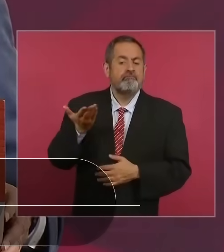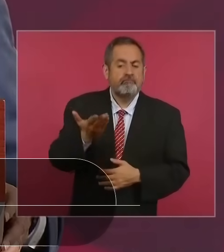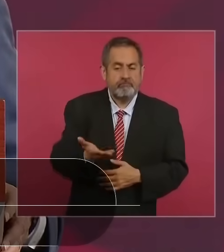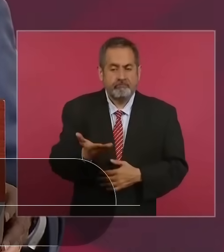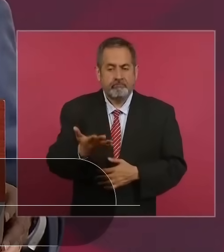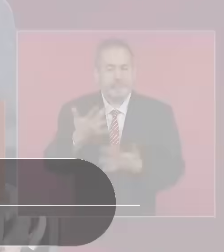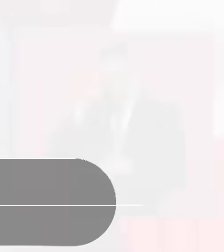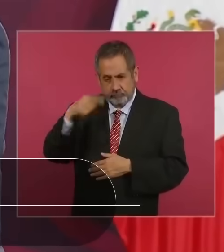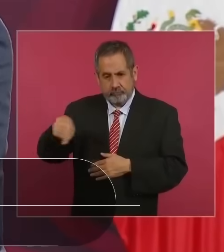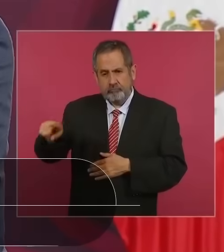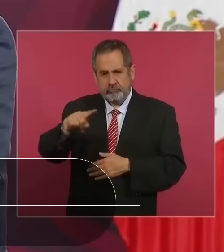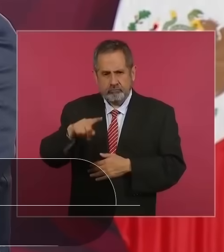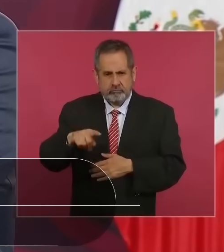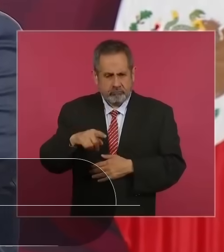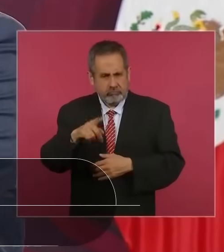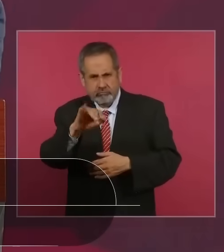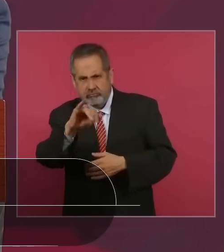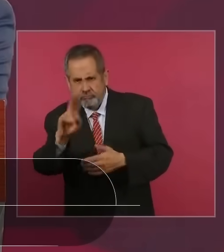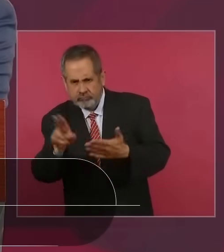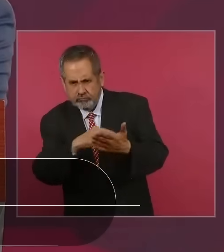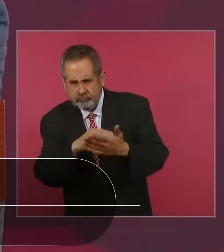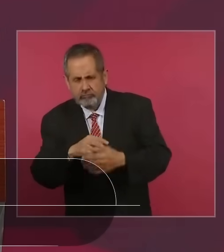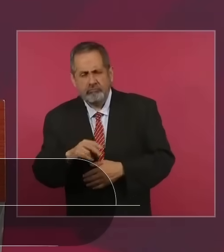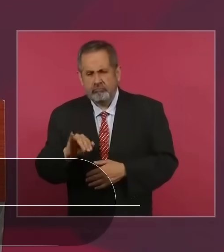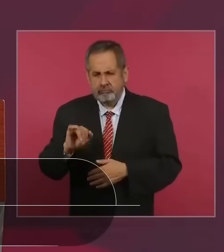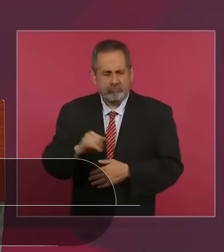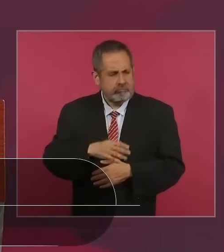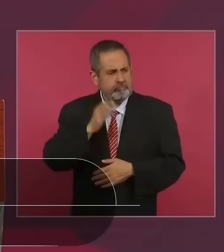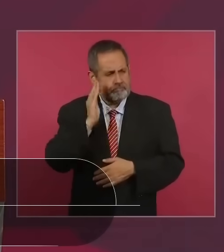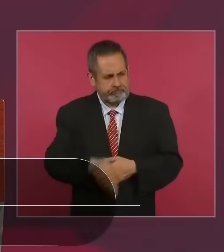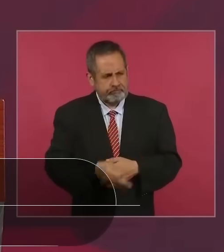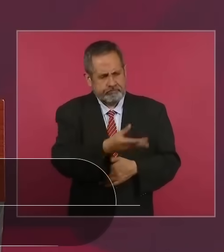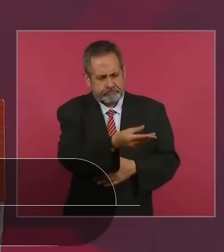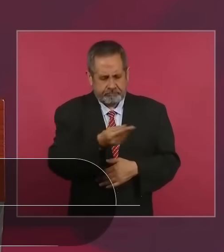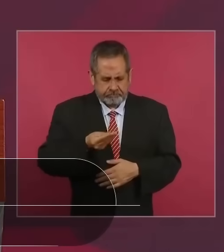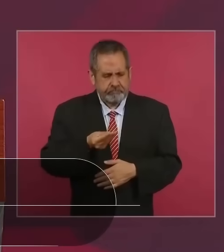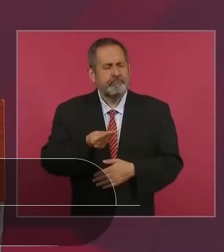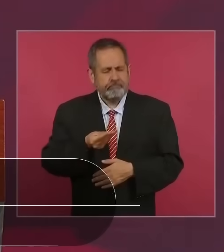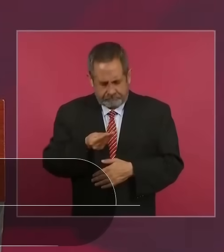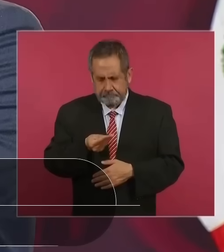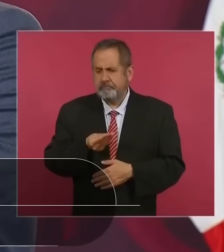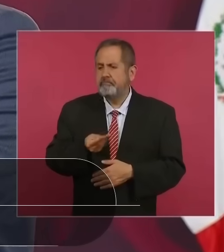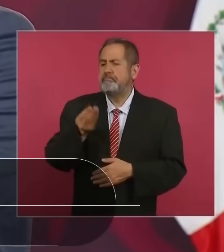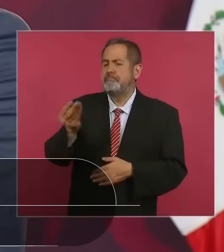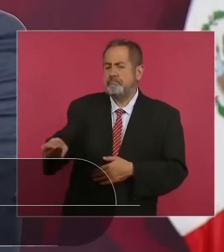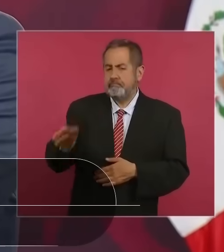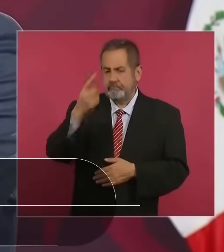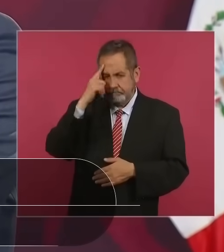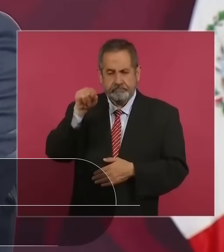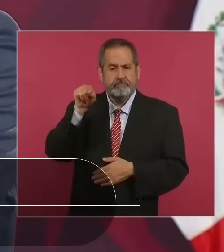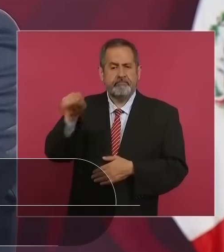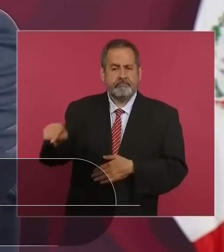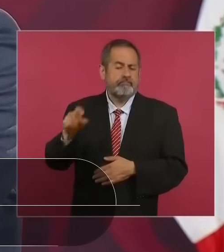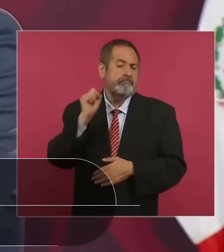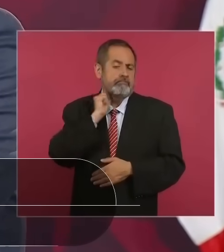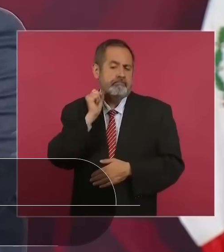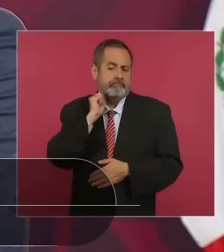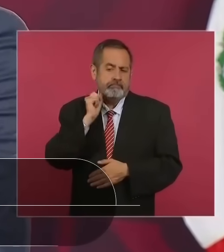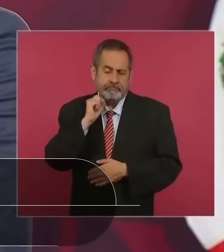su renuncia, sí, la acepto, y envío el oficio al